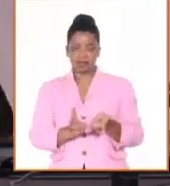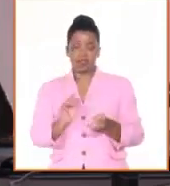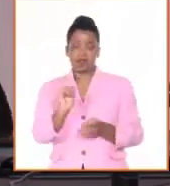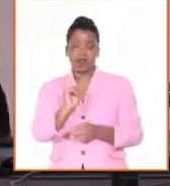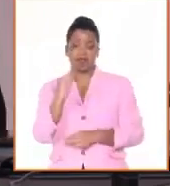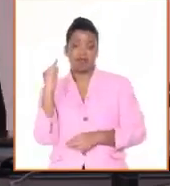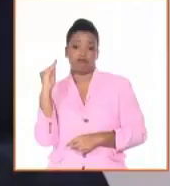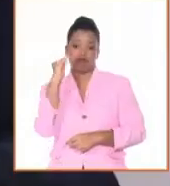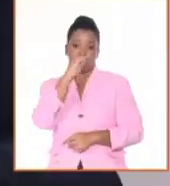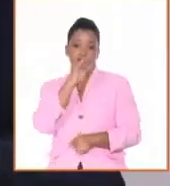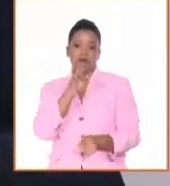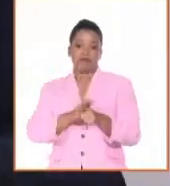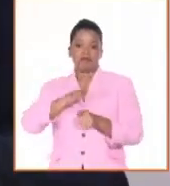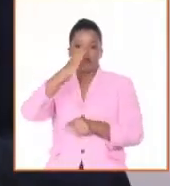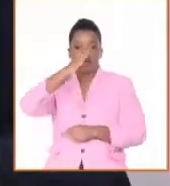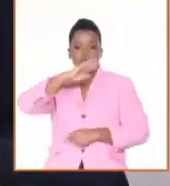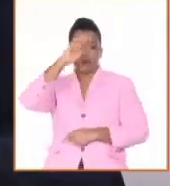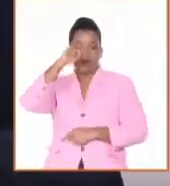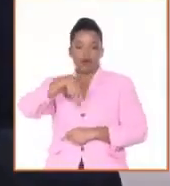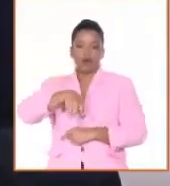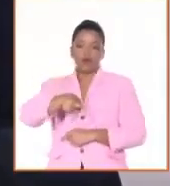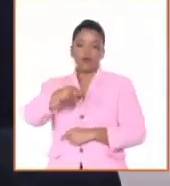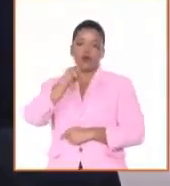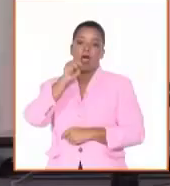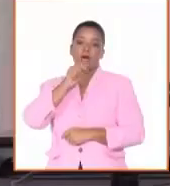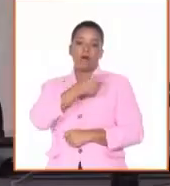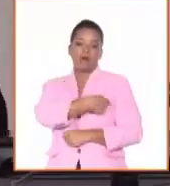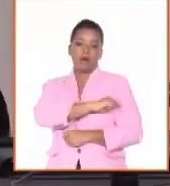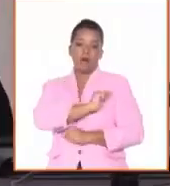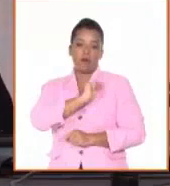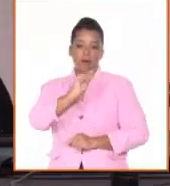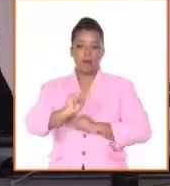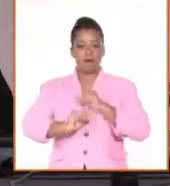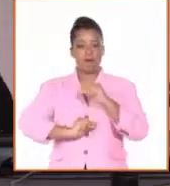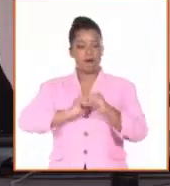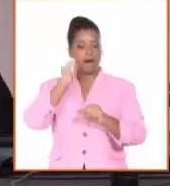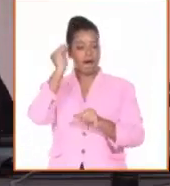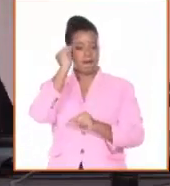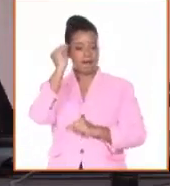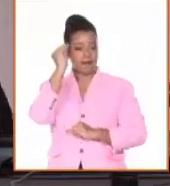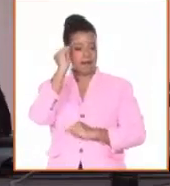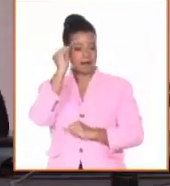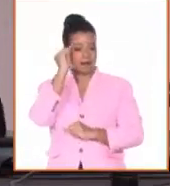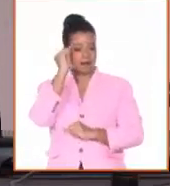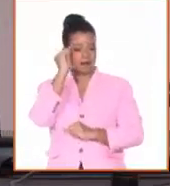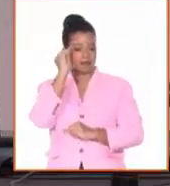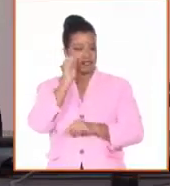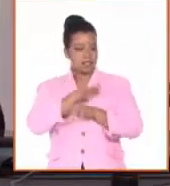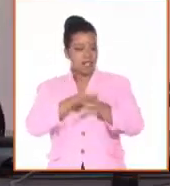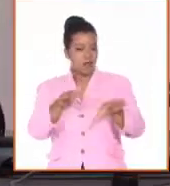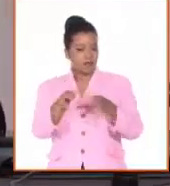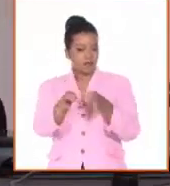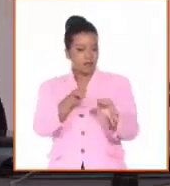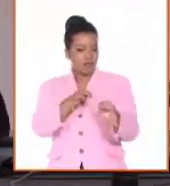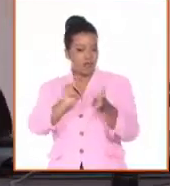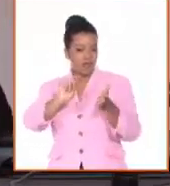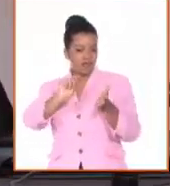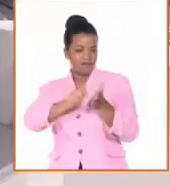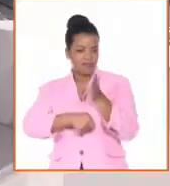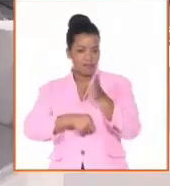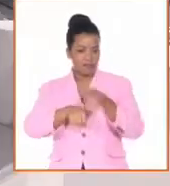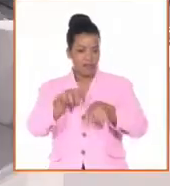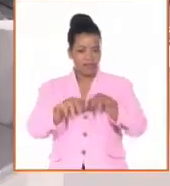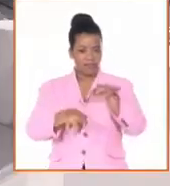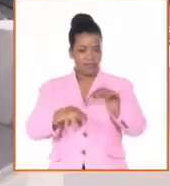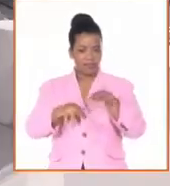comenzado en nuestro país a tomar fuerza y preguntan cuánto de aplicación tiene ya la firma digital Cuánto se ha